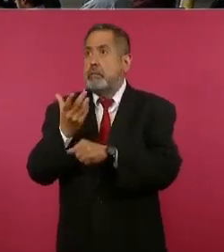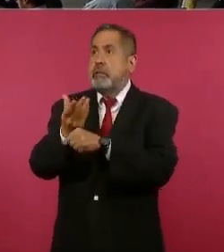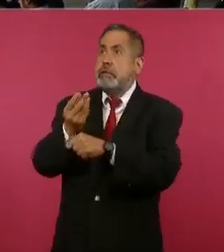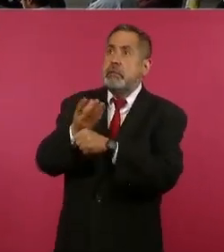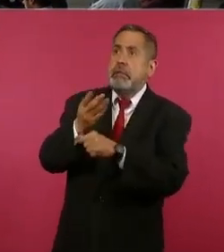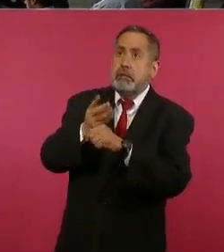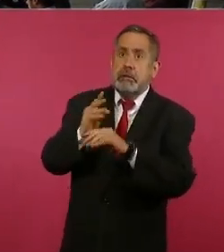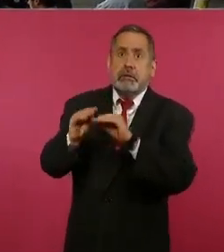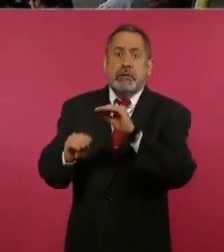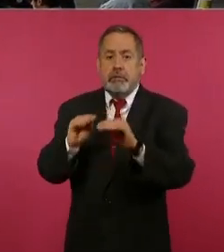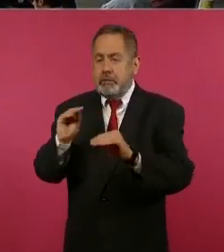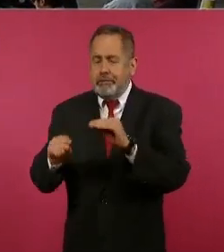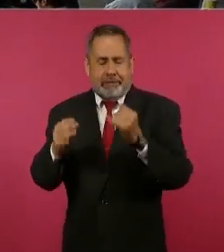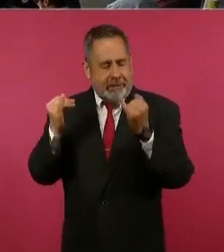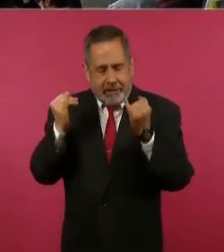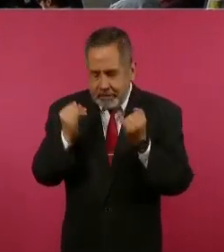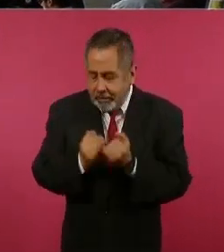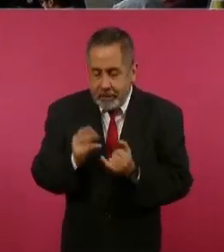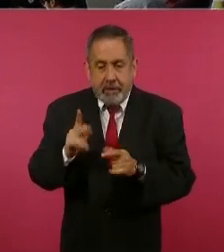instancia